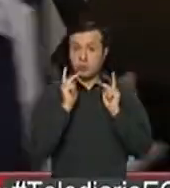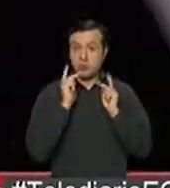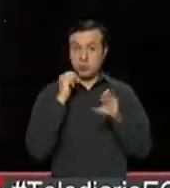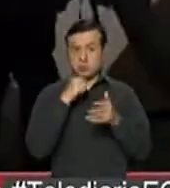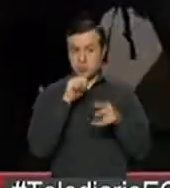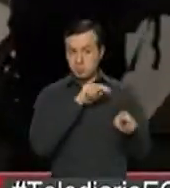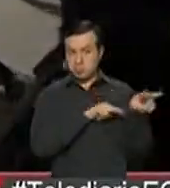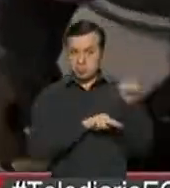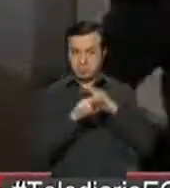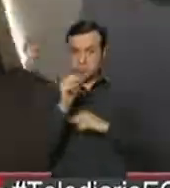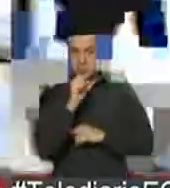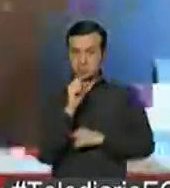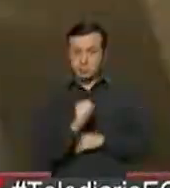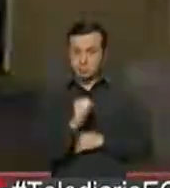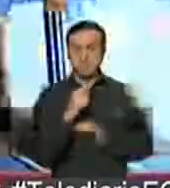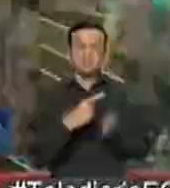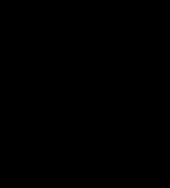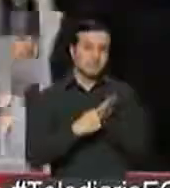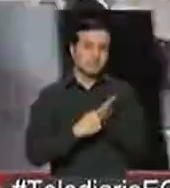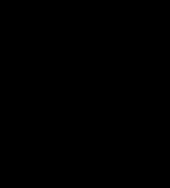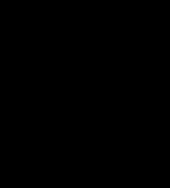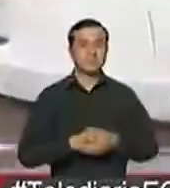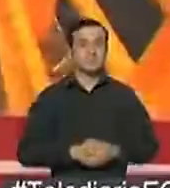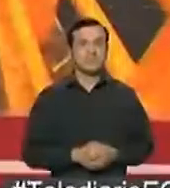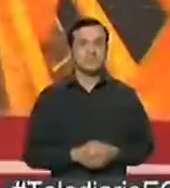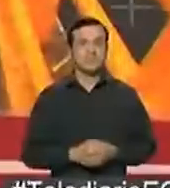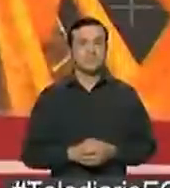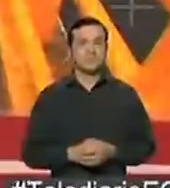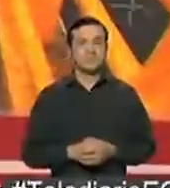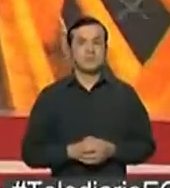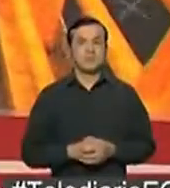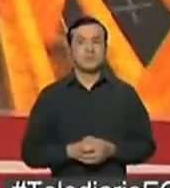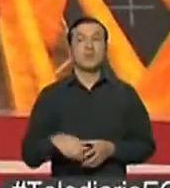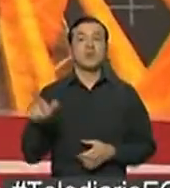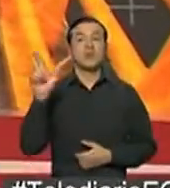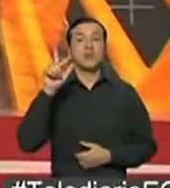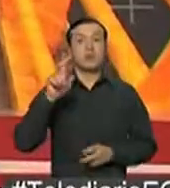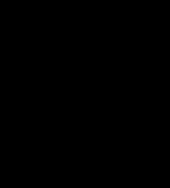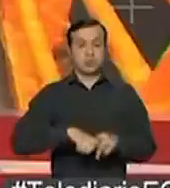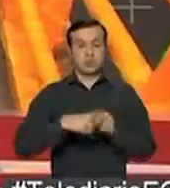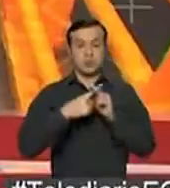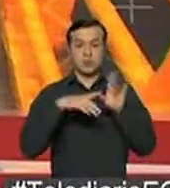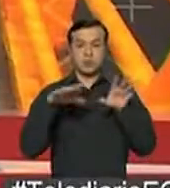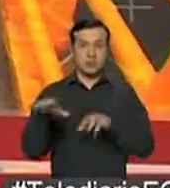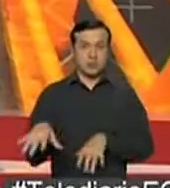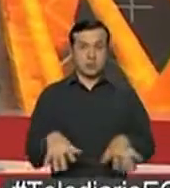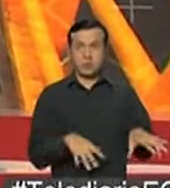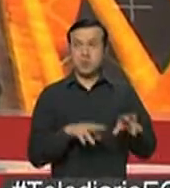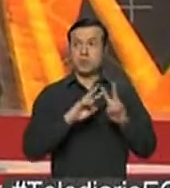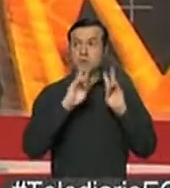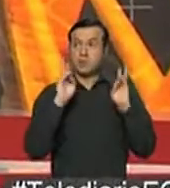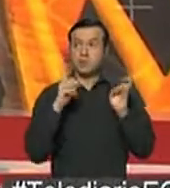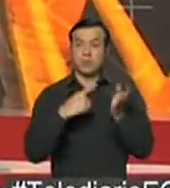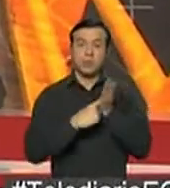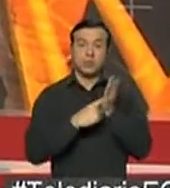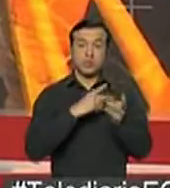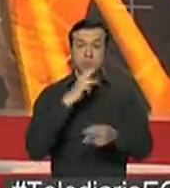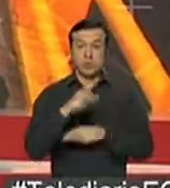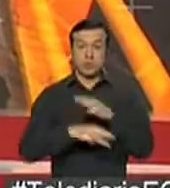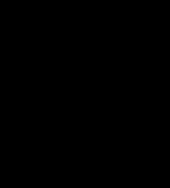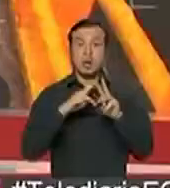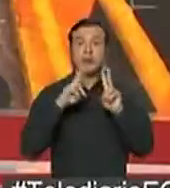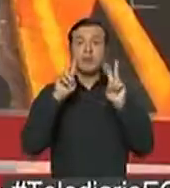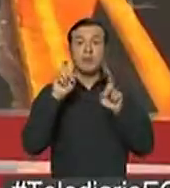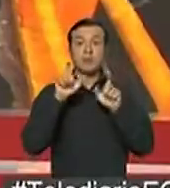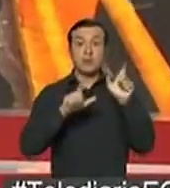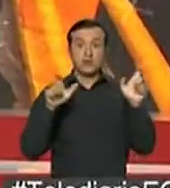oportunidades. Jennifer Espinosa, Medios Públicos. Y este lunes comenzaron las actividades en el marco del Foro Mundial sobre Migración